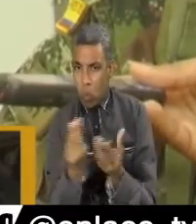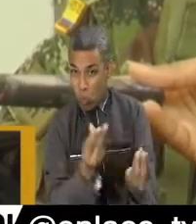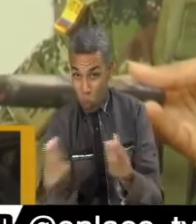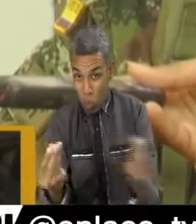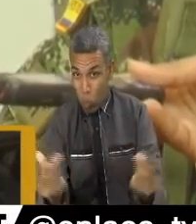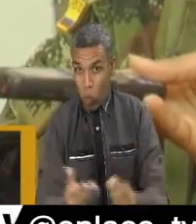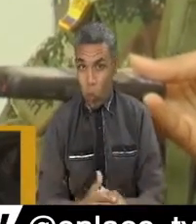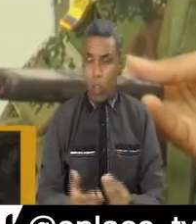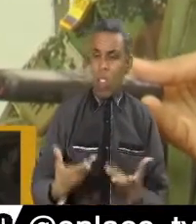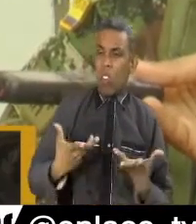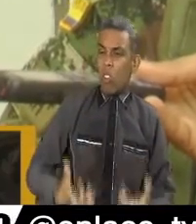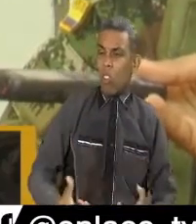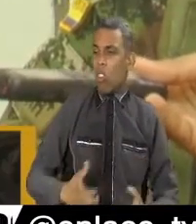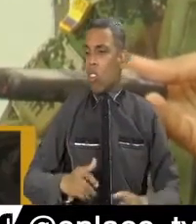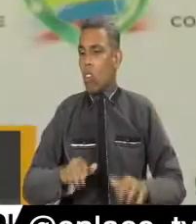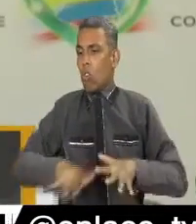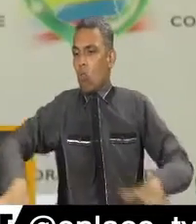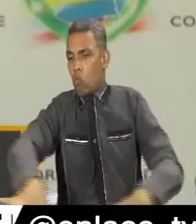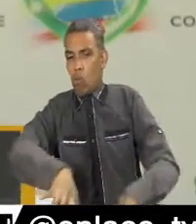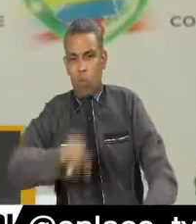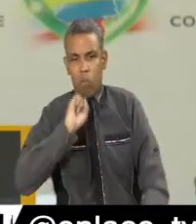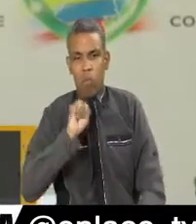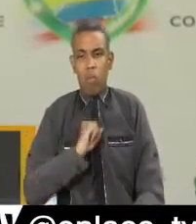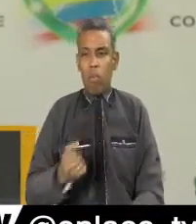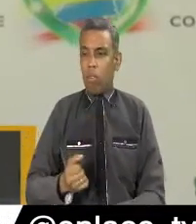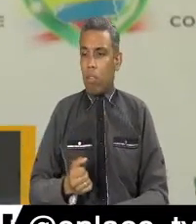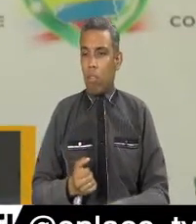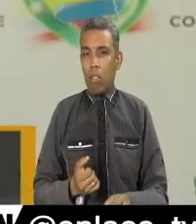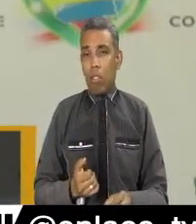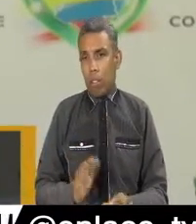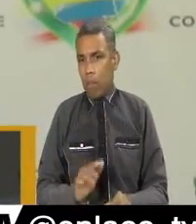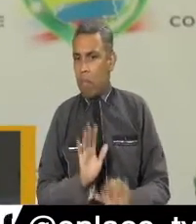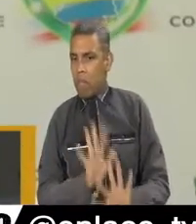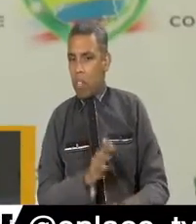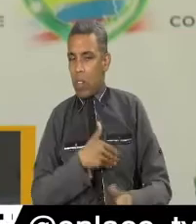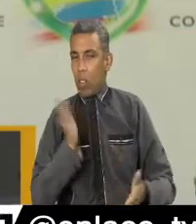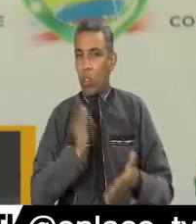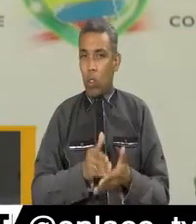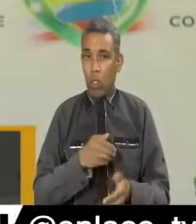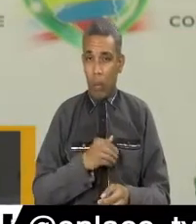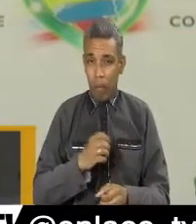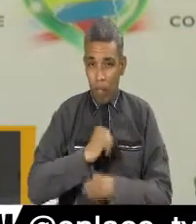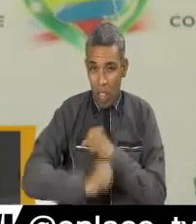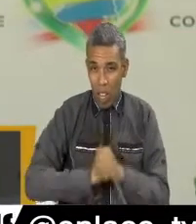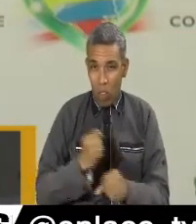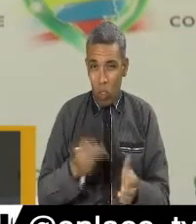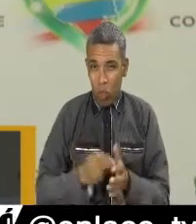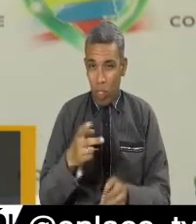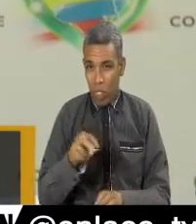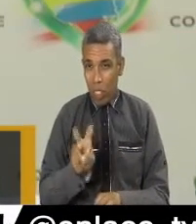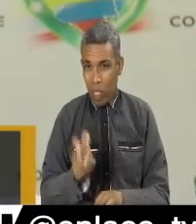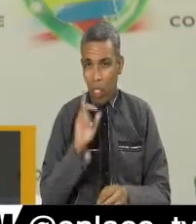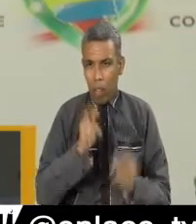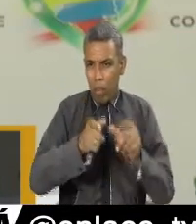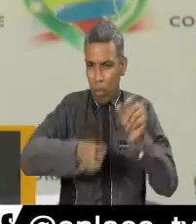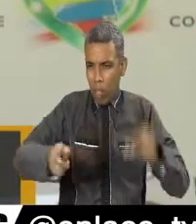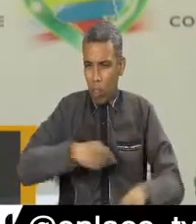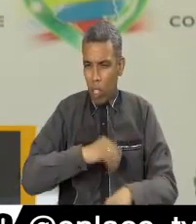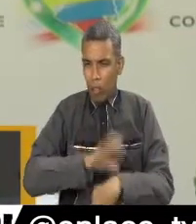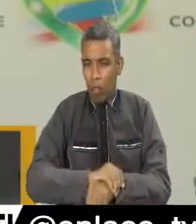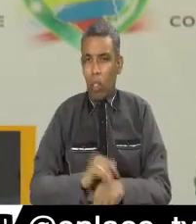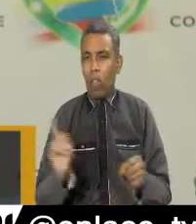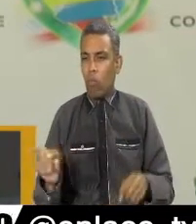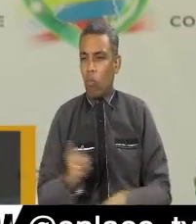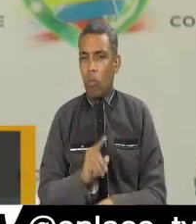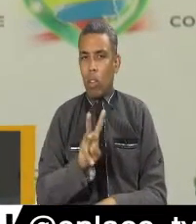quieran venir aquí a delinquir a nuestra ciudad de Barranca Bermeja. En lo que va corrido de este año, la policía ha capturado 86 personas por el delito de homicidio y ha incautado